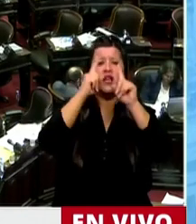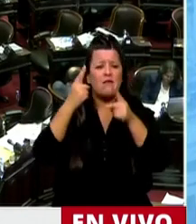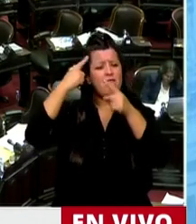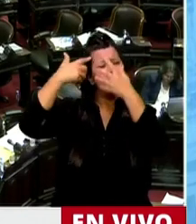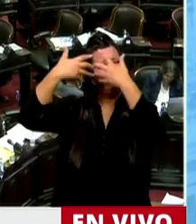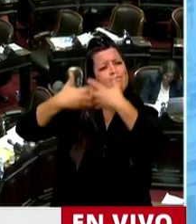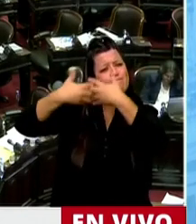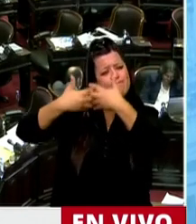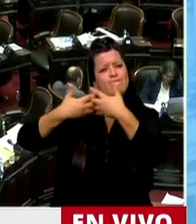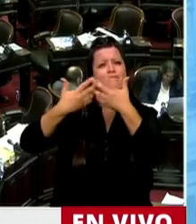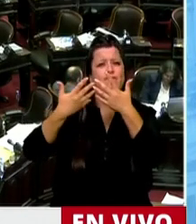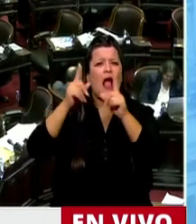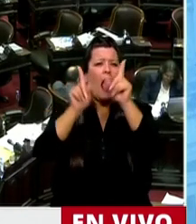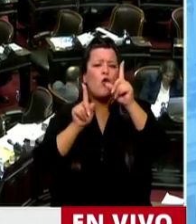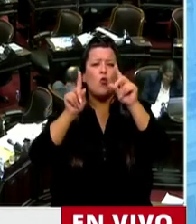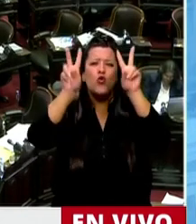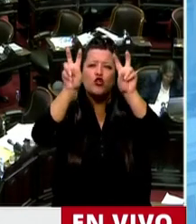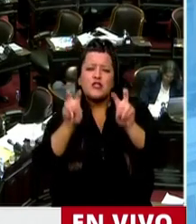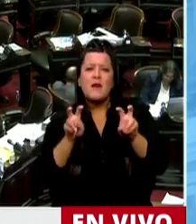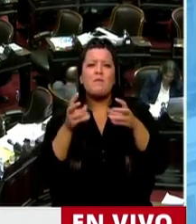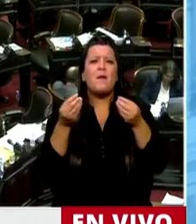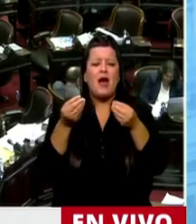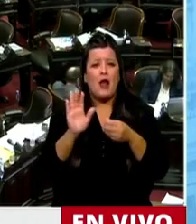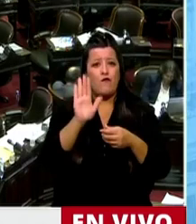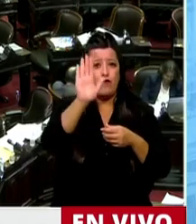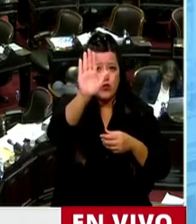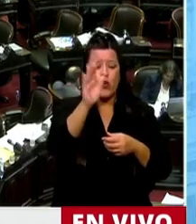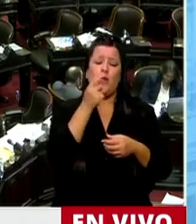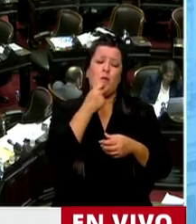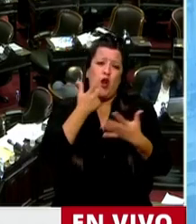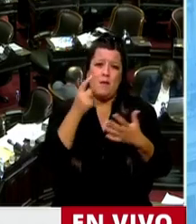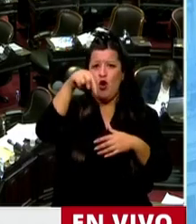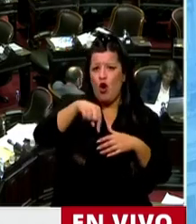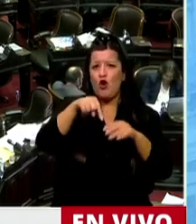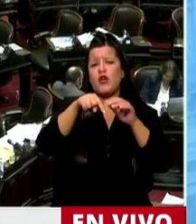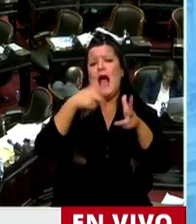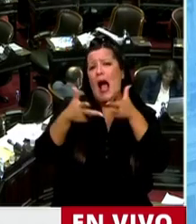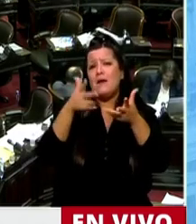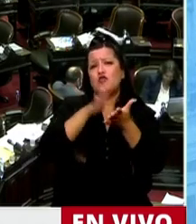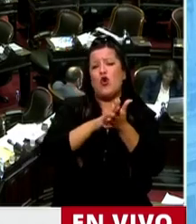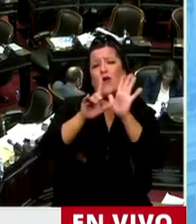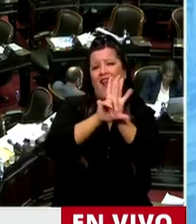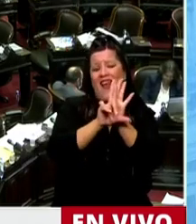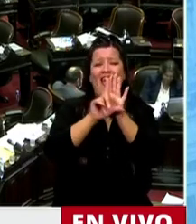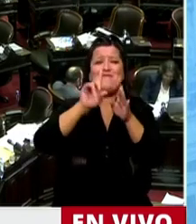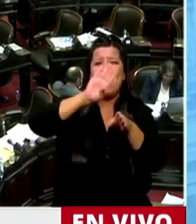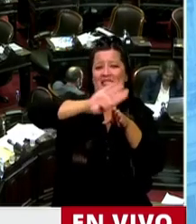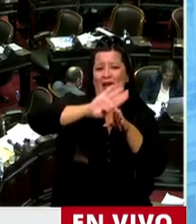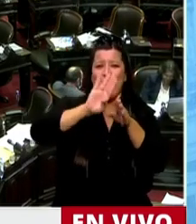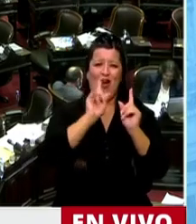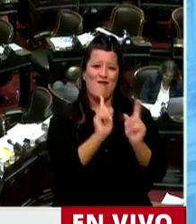algunas cuestiones para que en el futuro, así como hoy cuando tratábamos la ley de la sustentabilidad de la